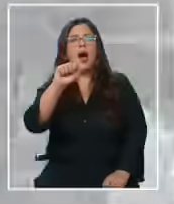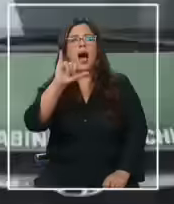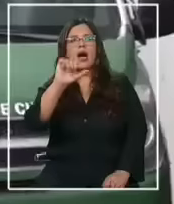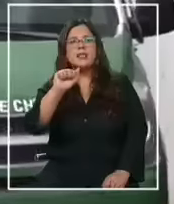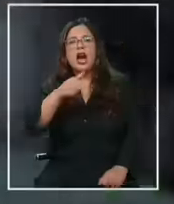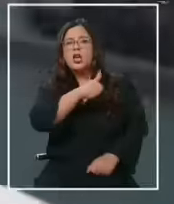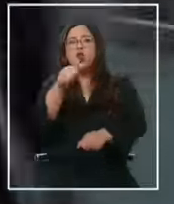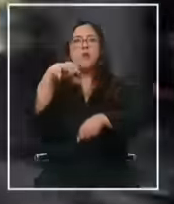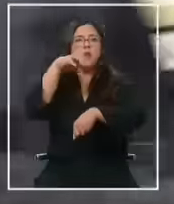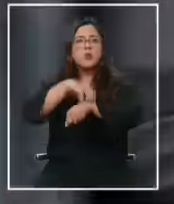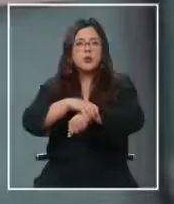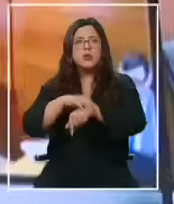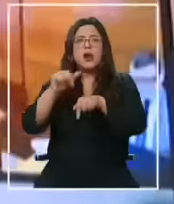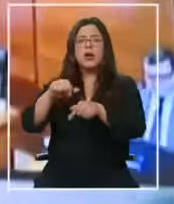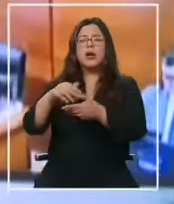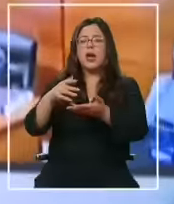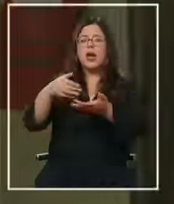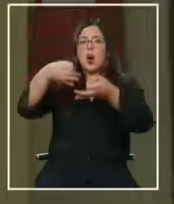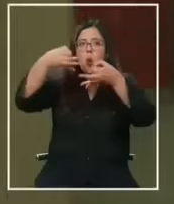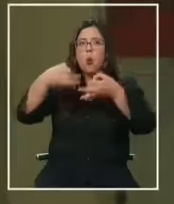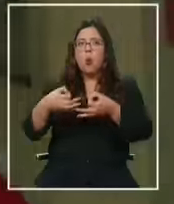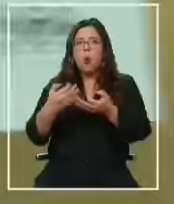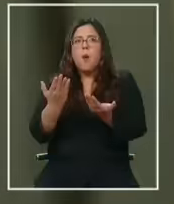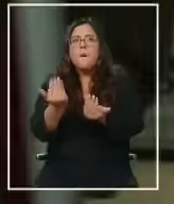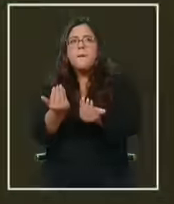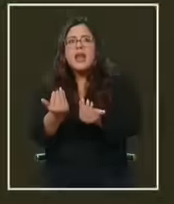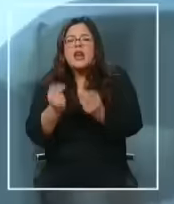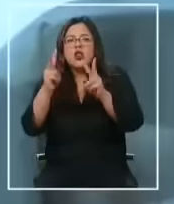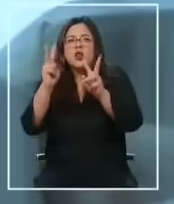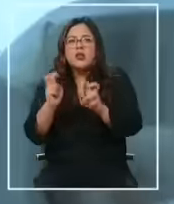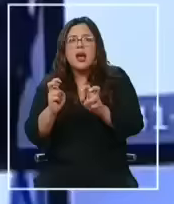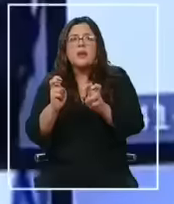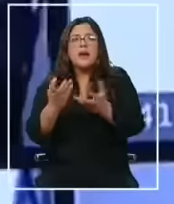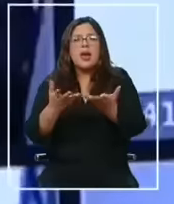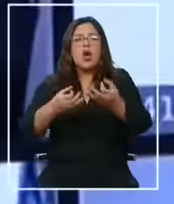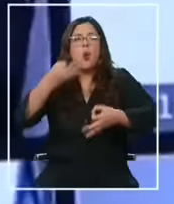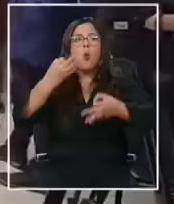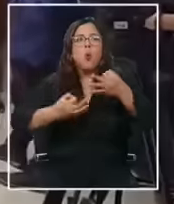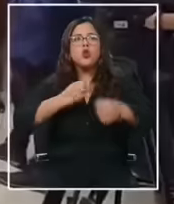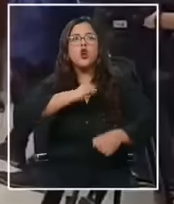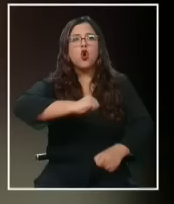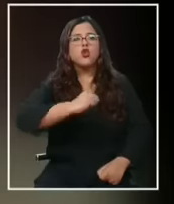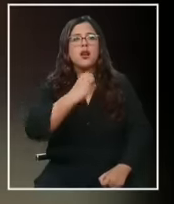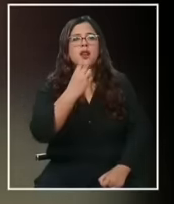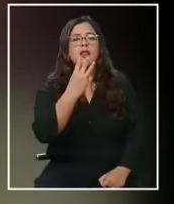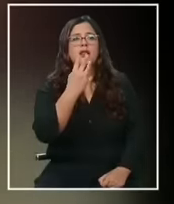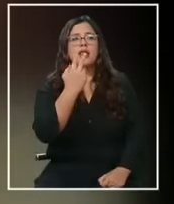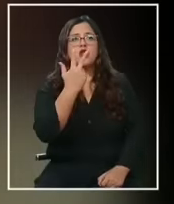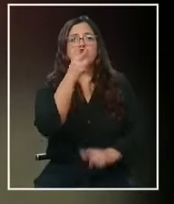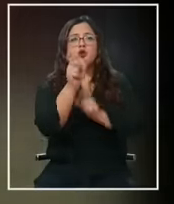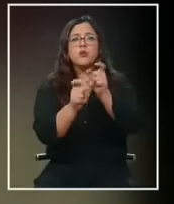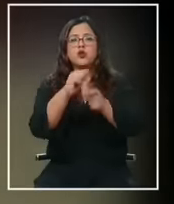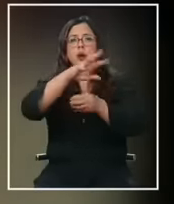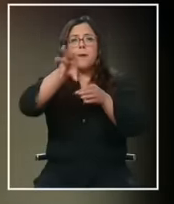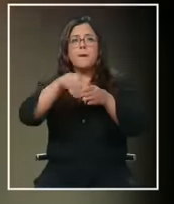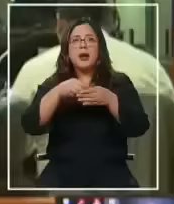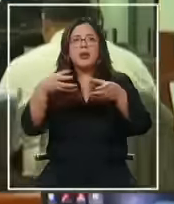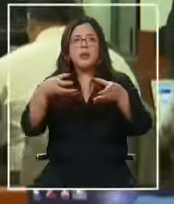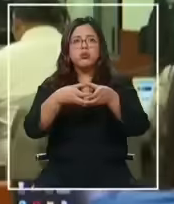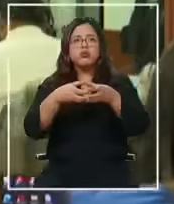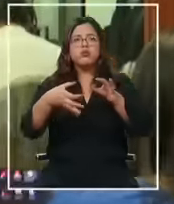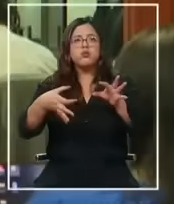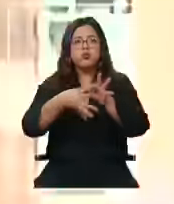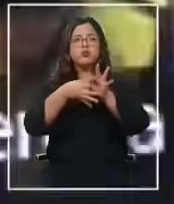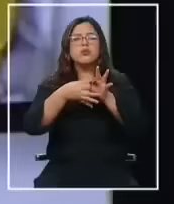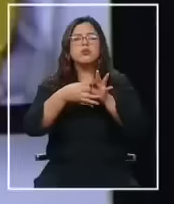todos. Había expectación por el inicio del juicio oral en contra de 38 acusados de pertenecer al brazo operativo del Tren de Aragua, pero